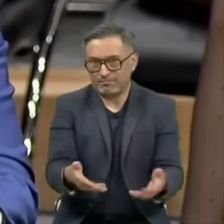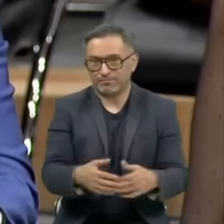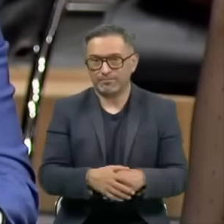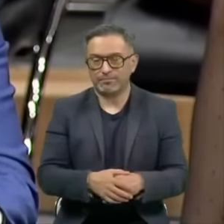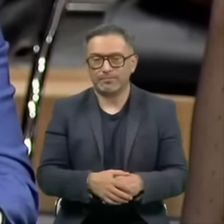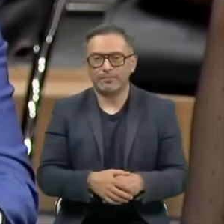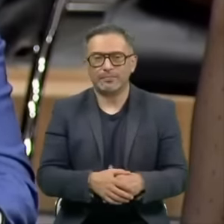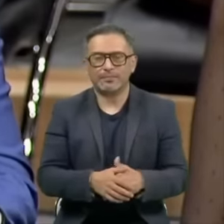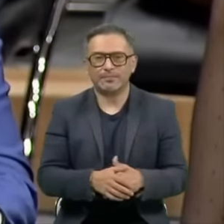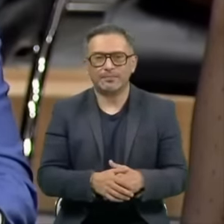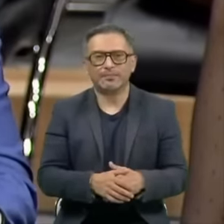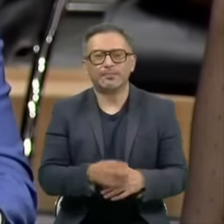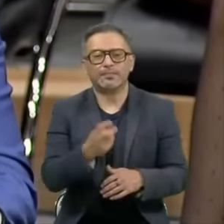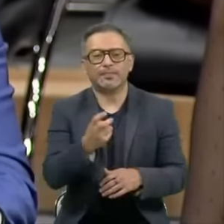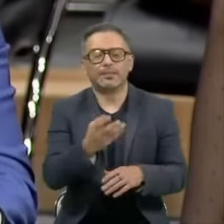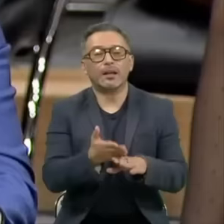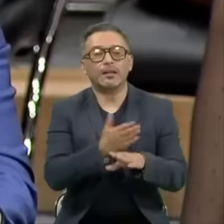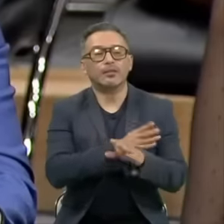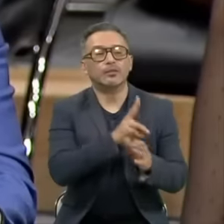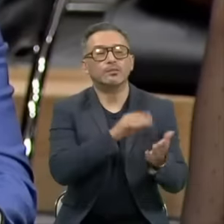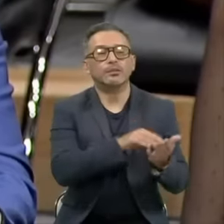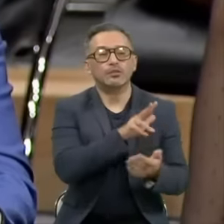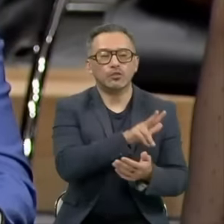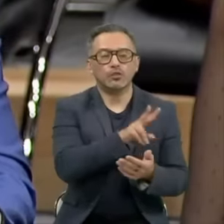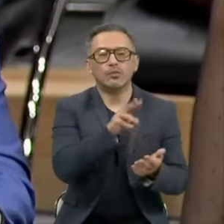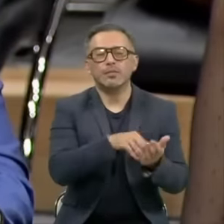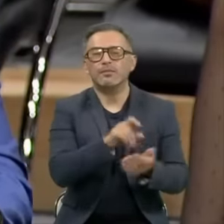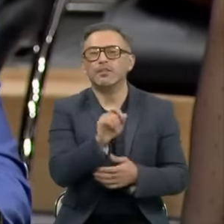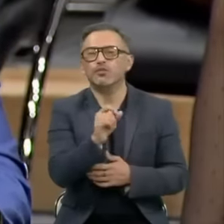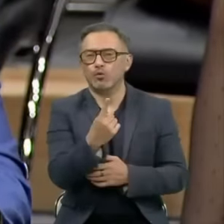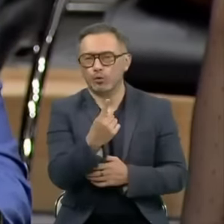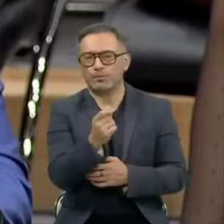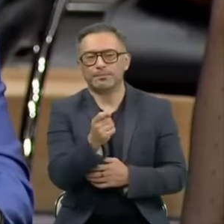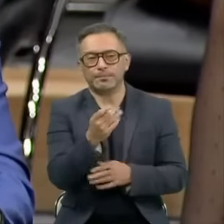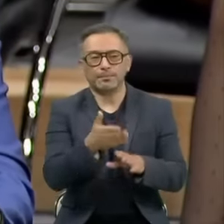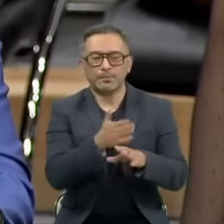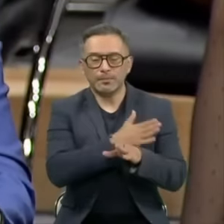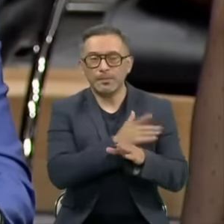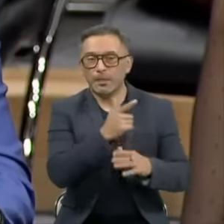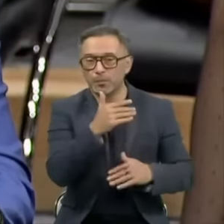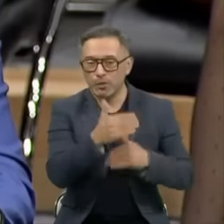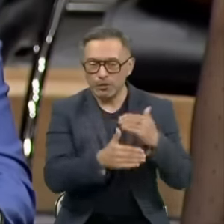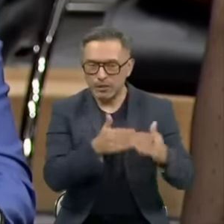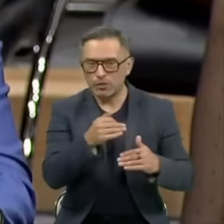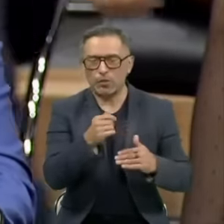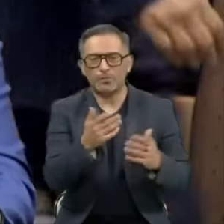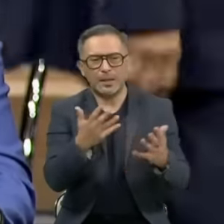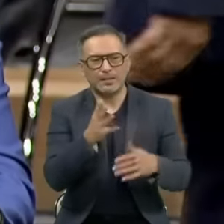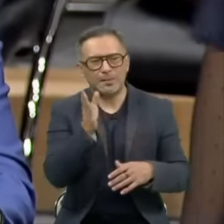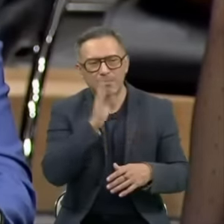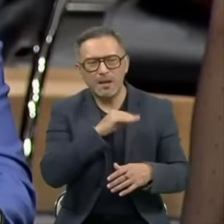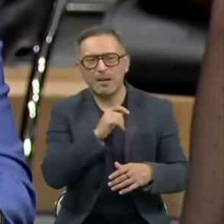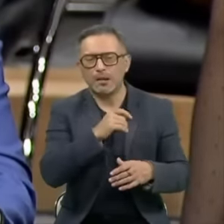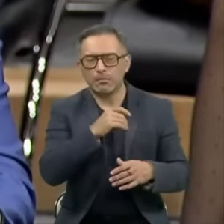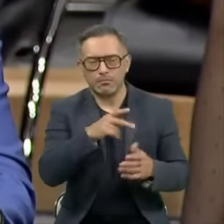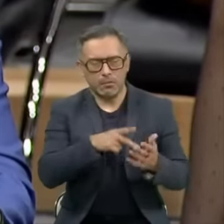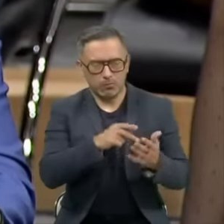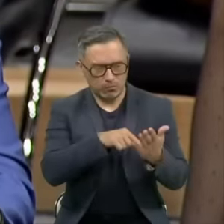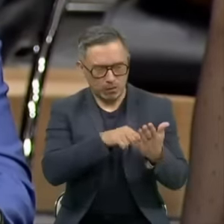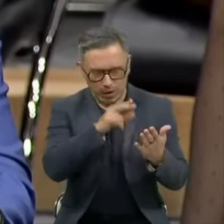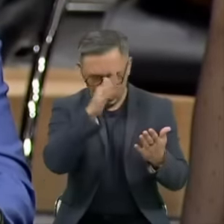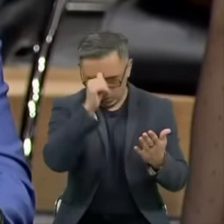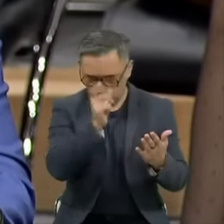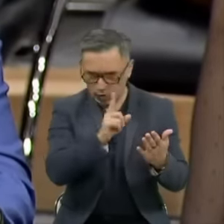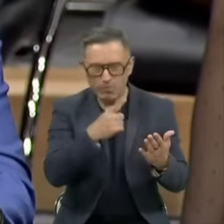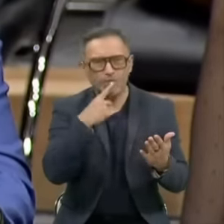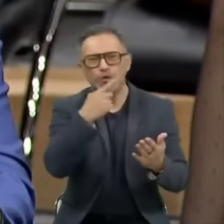Es así como, a diferencia del 2018 y 2021, en este proceso se ha impugnado cada acto con el que la coalición del